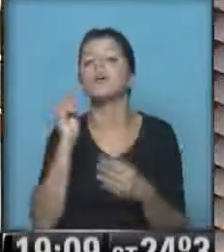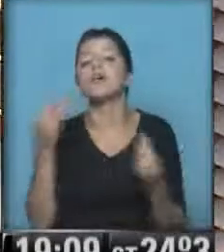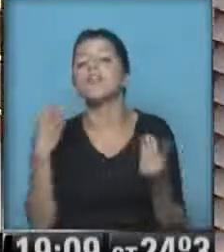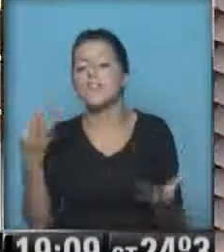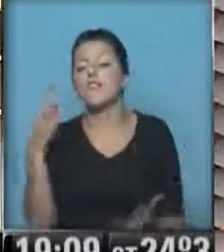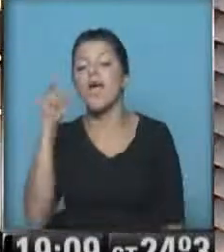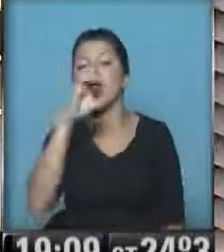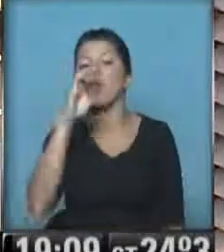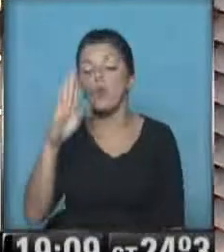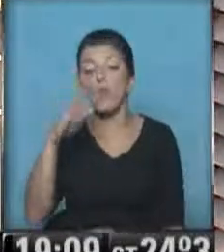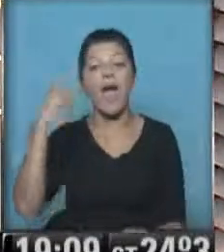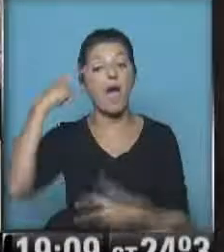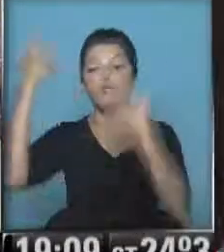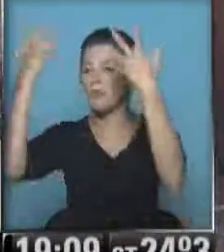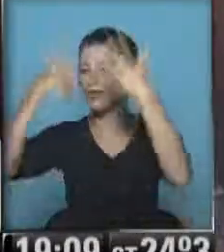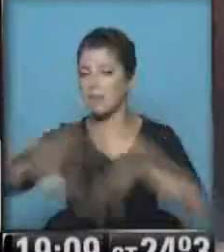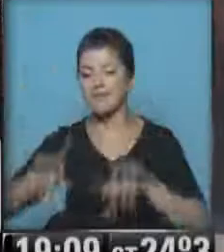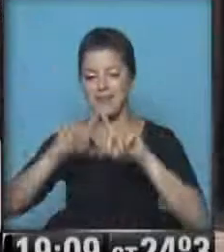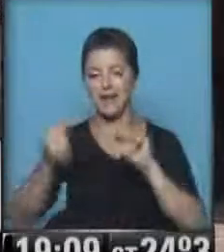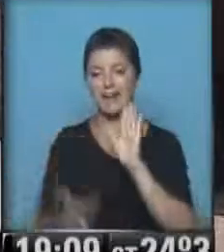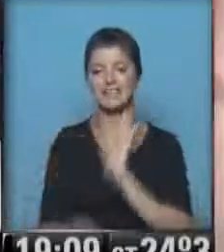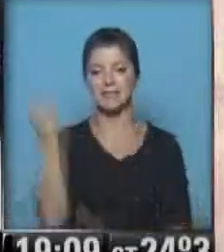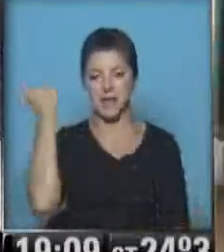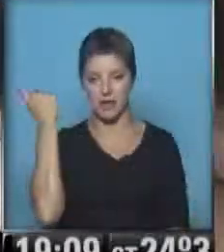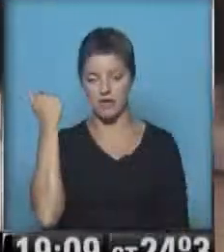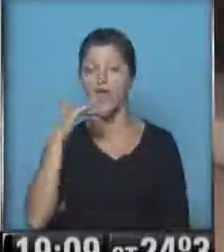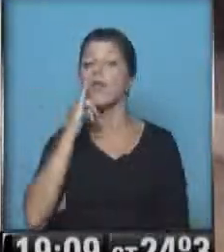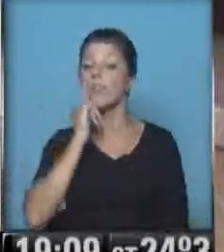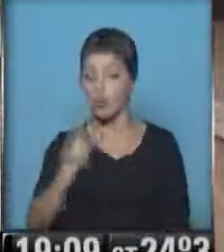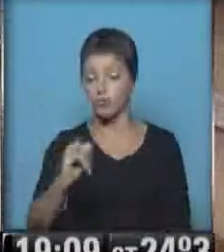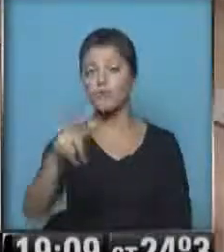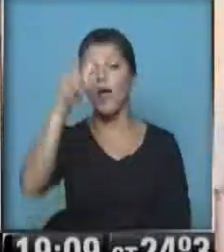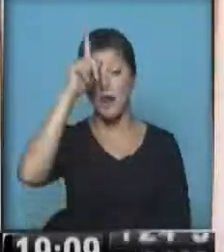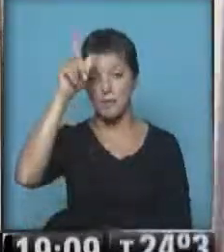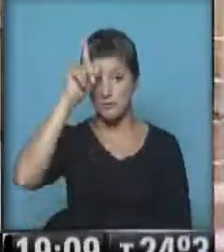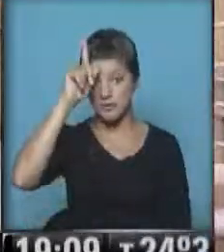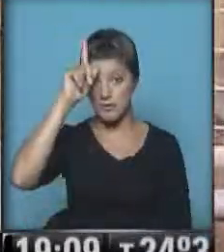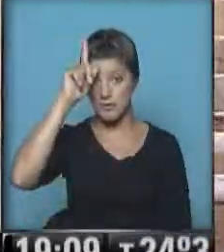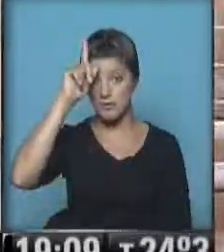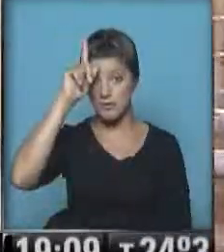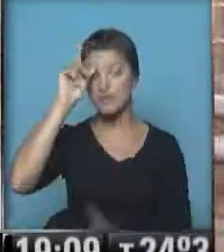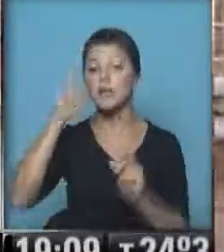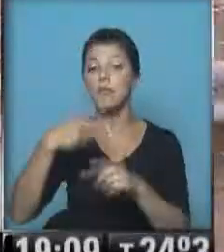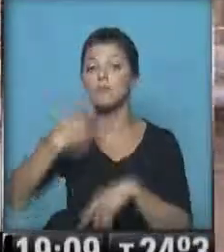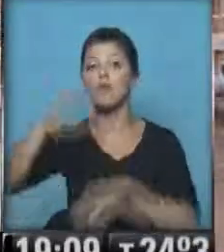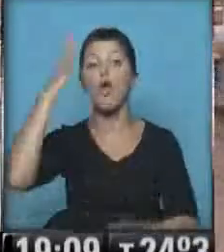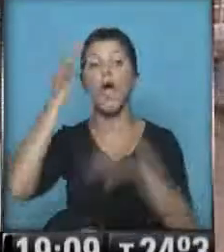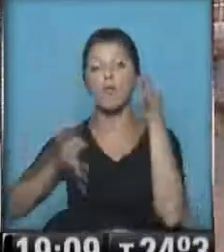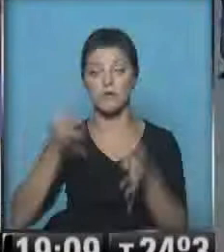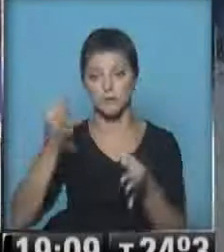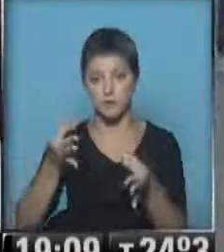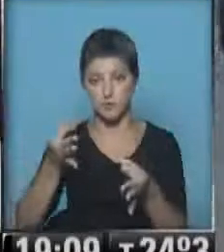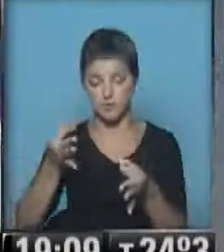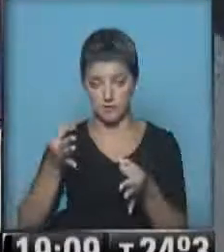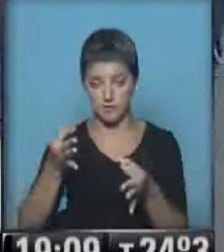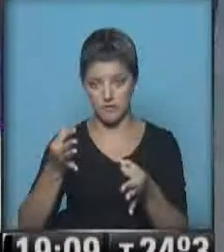del club? Automáticamente retirar el carnet, establecer la denuncia policial correspondiente y propiciar un juicio que